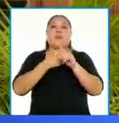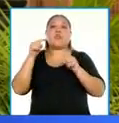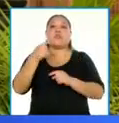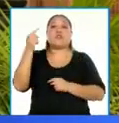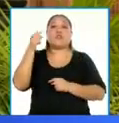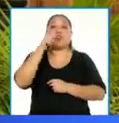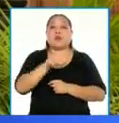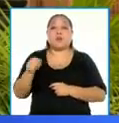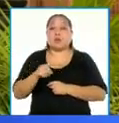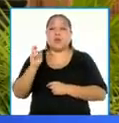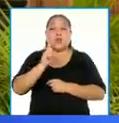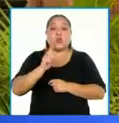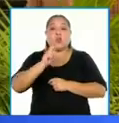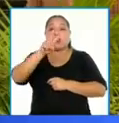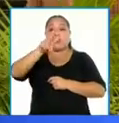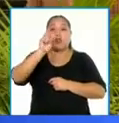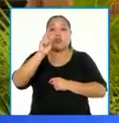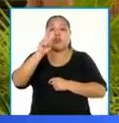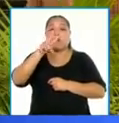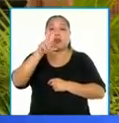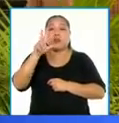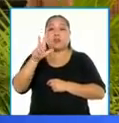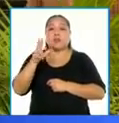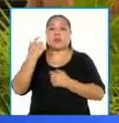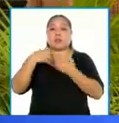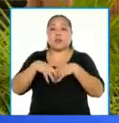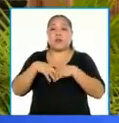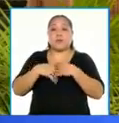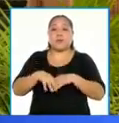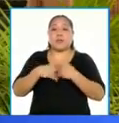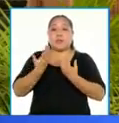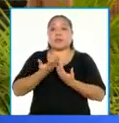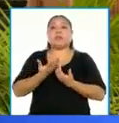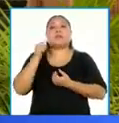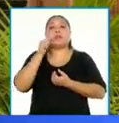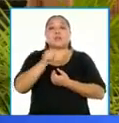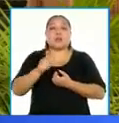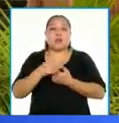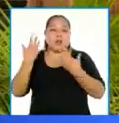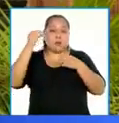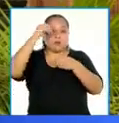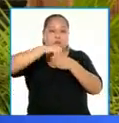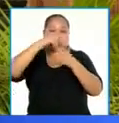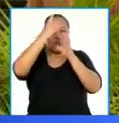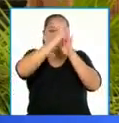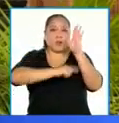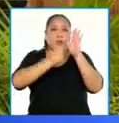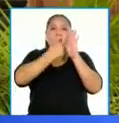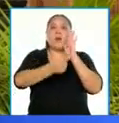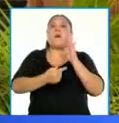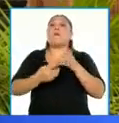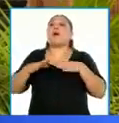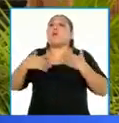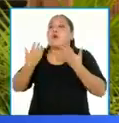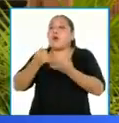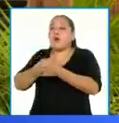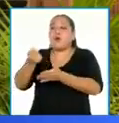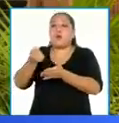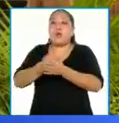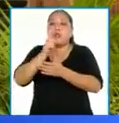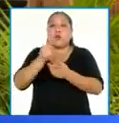hay 223 empresas que se han registrado en este periodo para importar, no